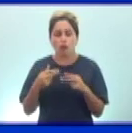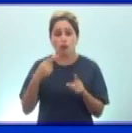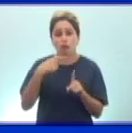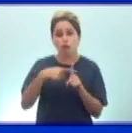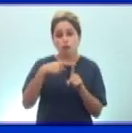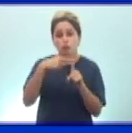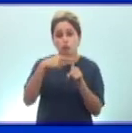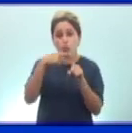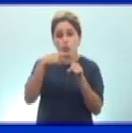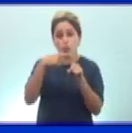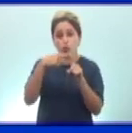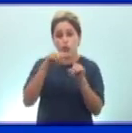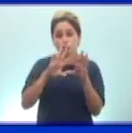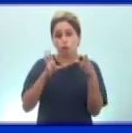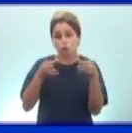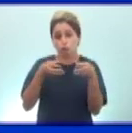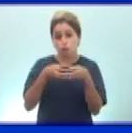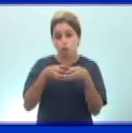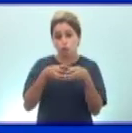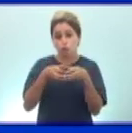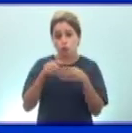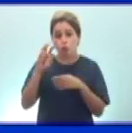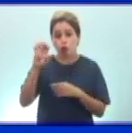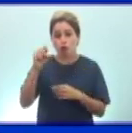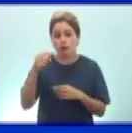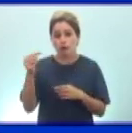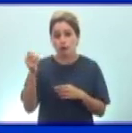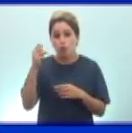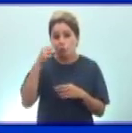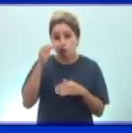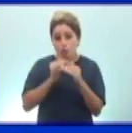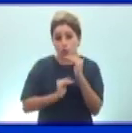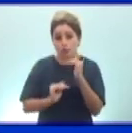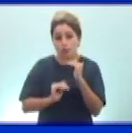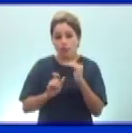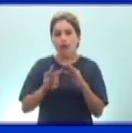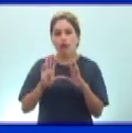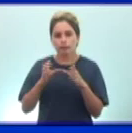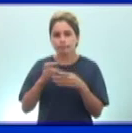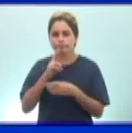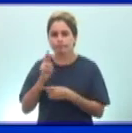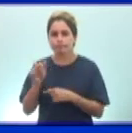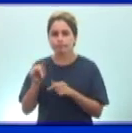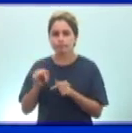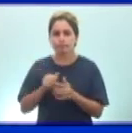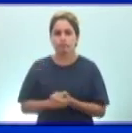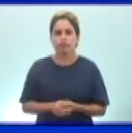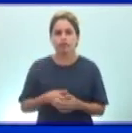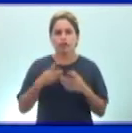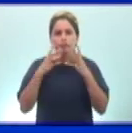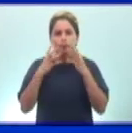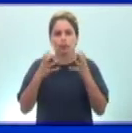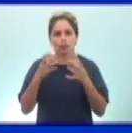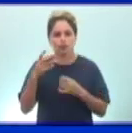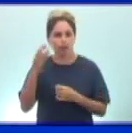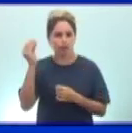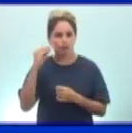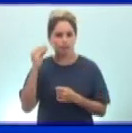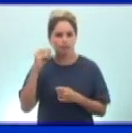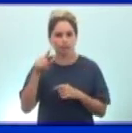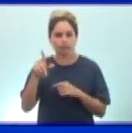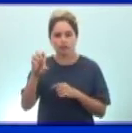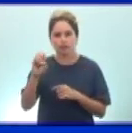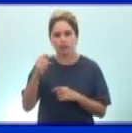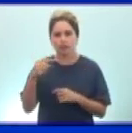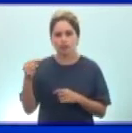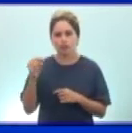tengo en el último nivel de energía y ahí tengo la cantidad de electrones de valencia. Es de gran importancia el conocimiento de los electrones de valencia,